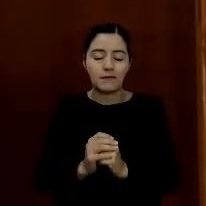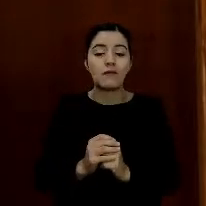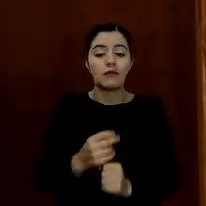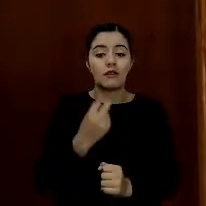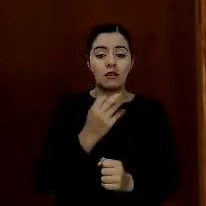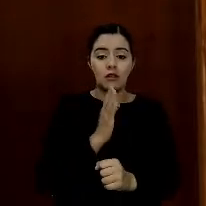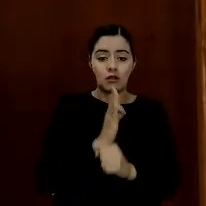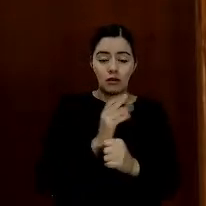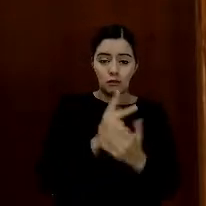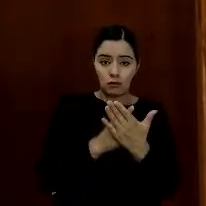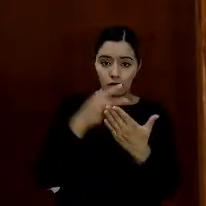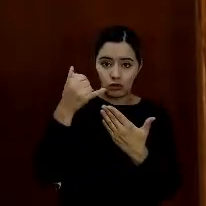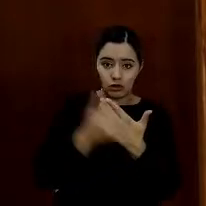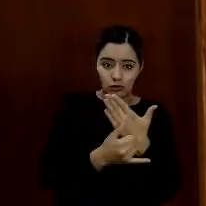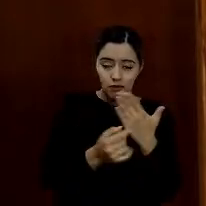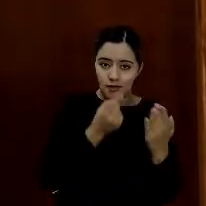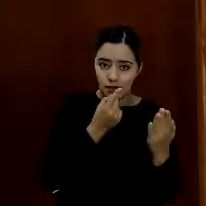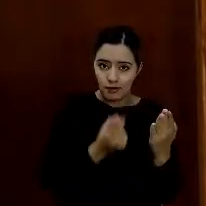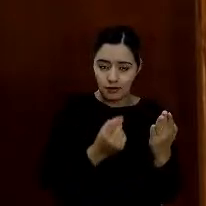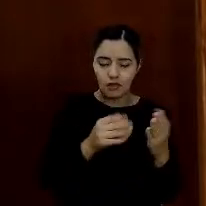importante establecer